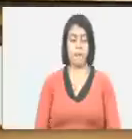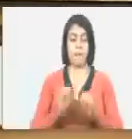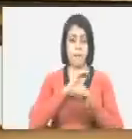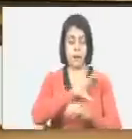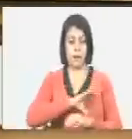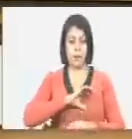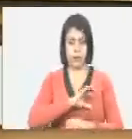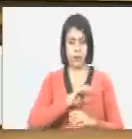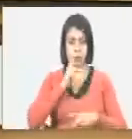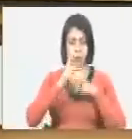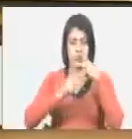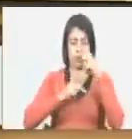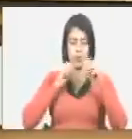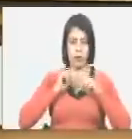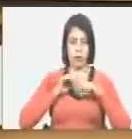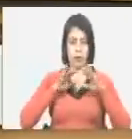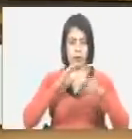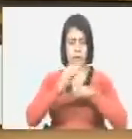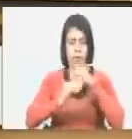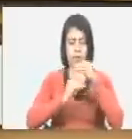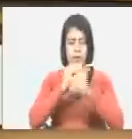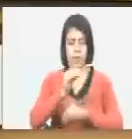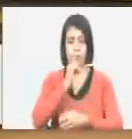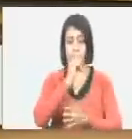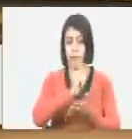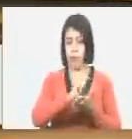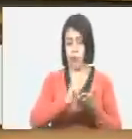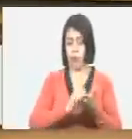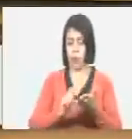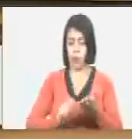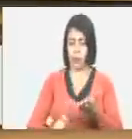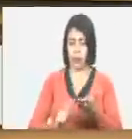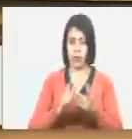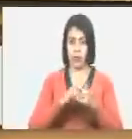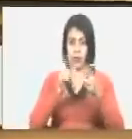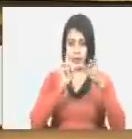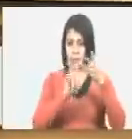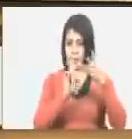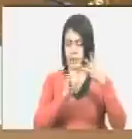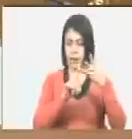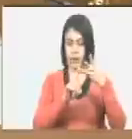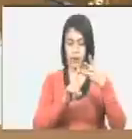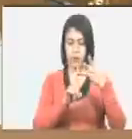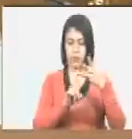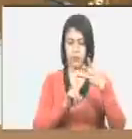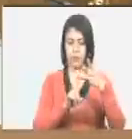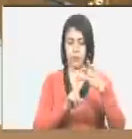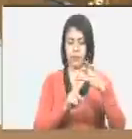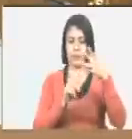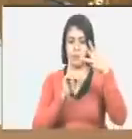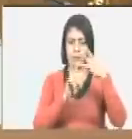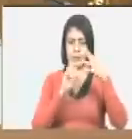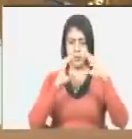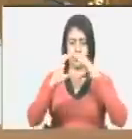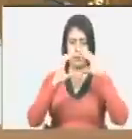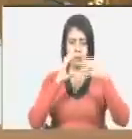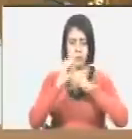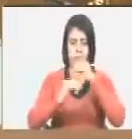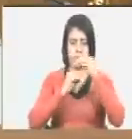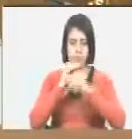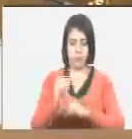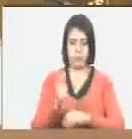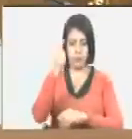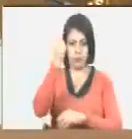Permanente de Política Exterior a los efectos de la elaboración del correspondiente informe. Tercer punto de la cuenta. Cuenta número 3, comunicación